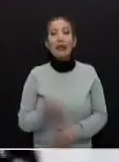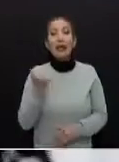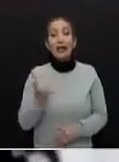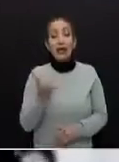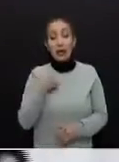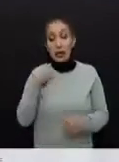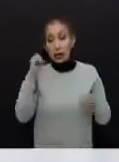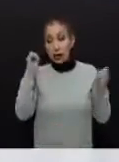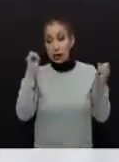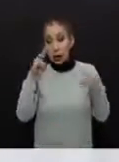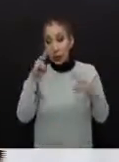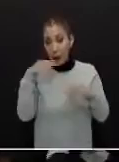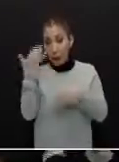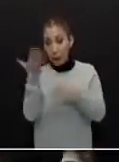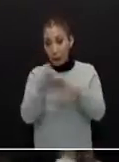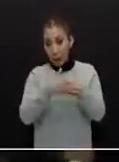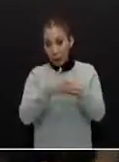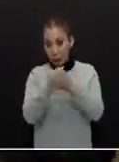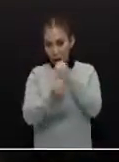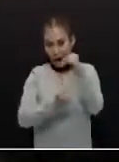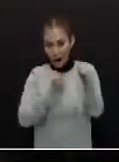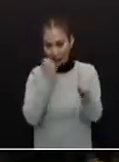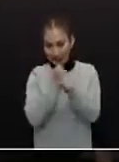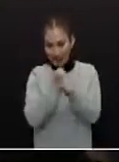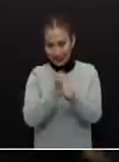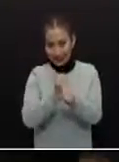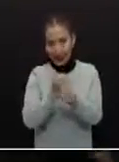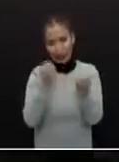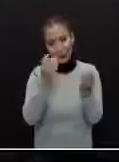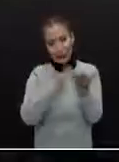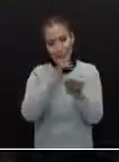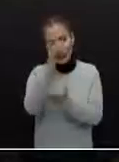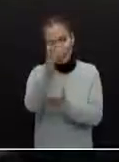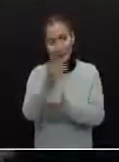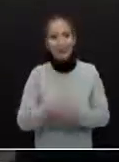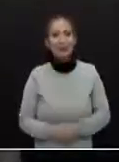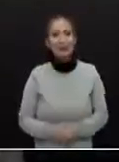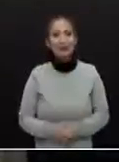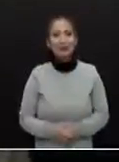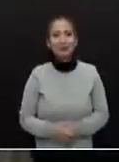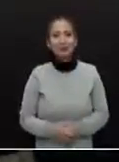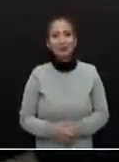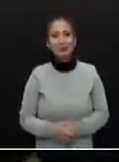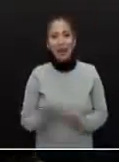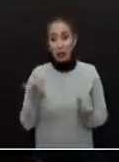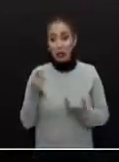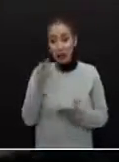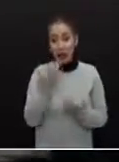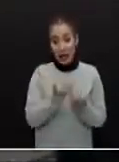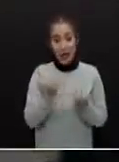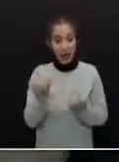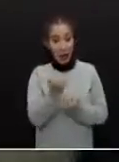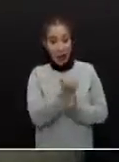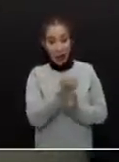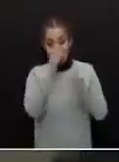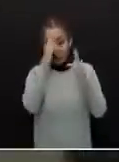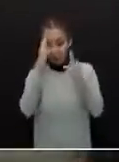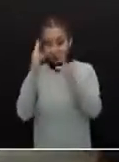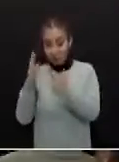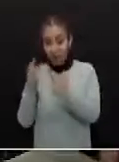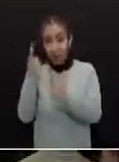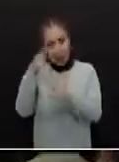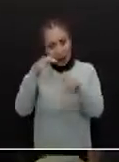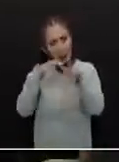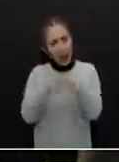nos vemos el próximo año. Muchas gracias. En una ceremonia como esta,